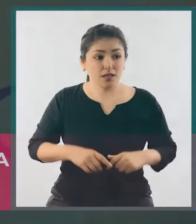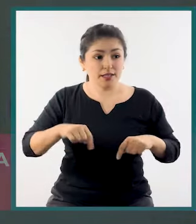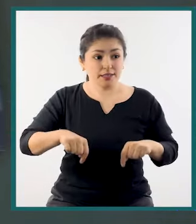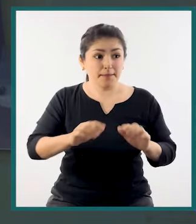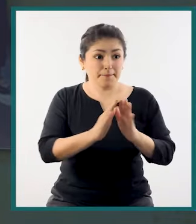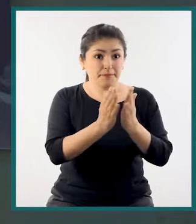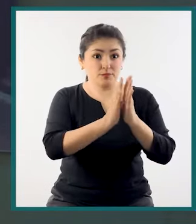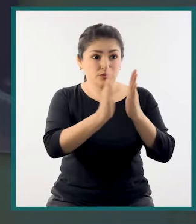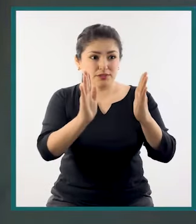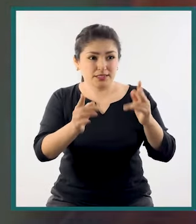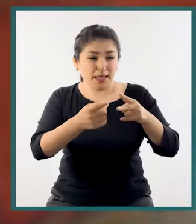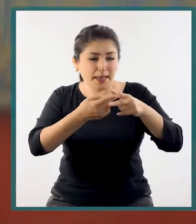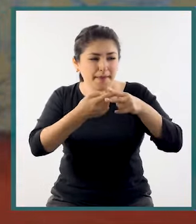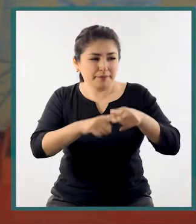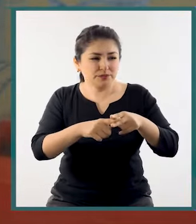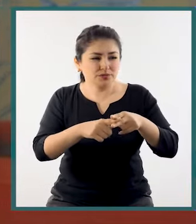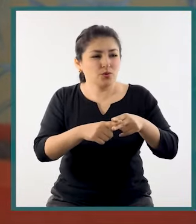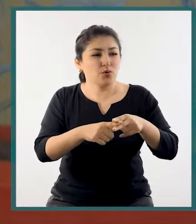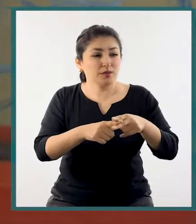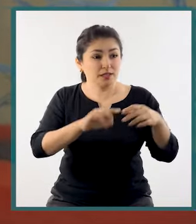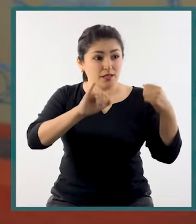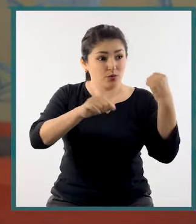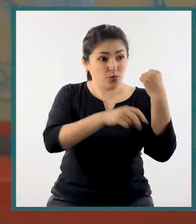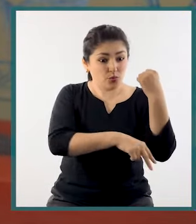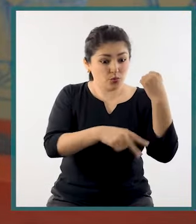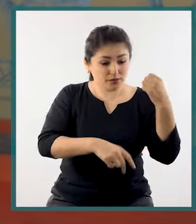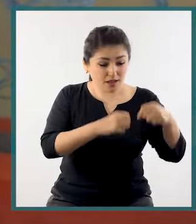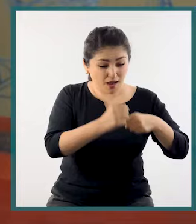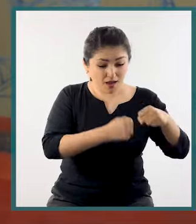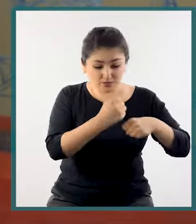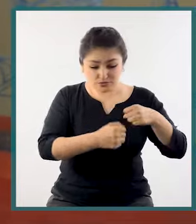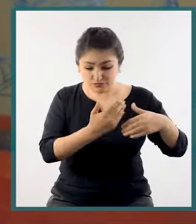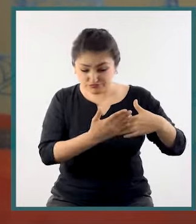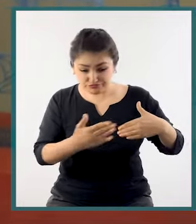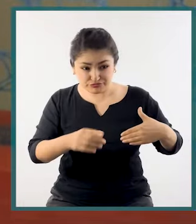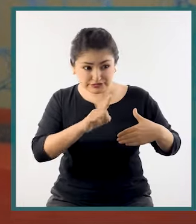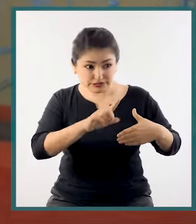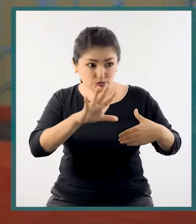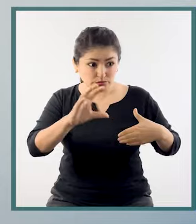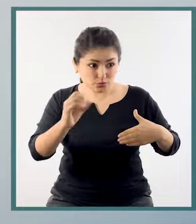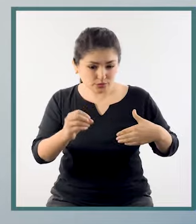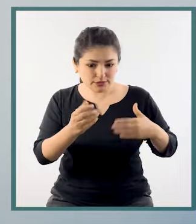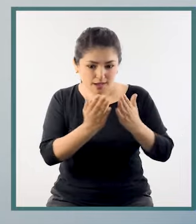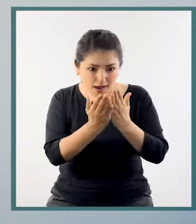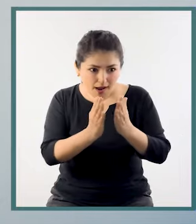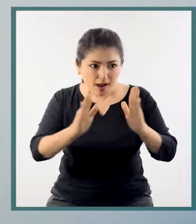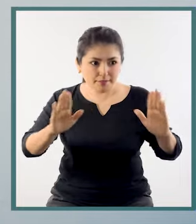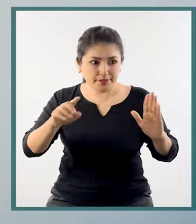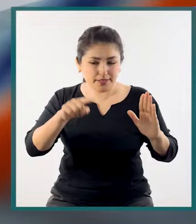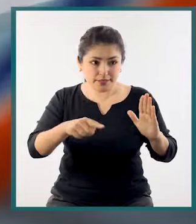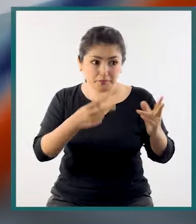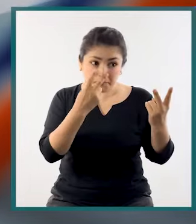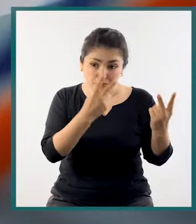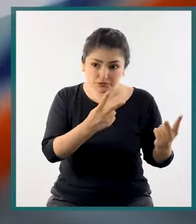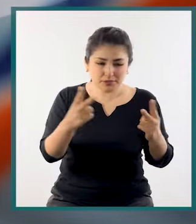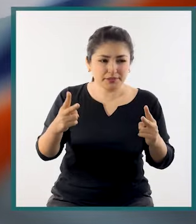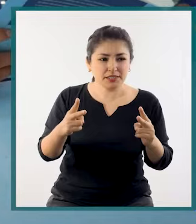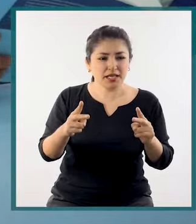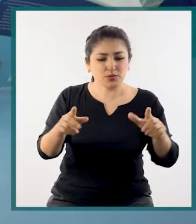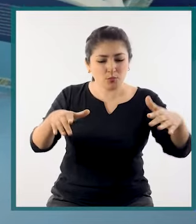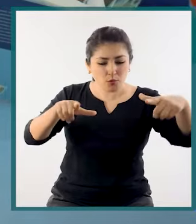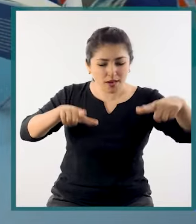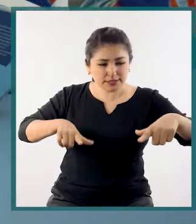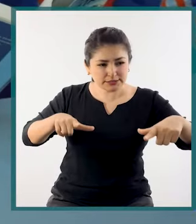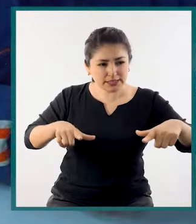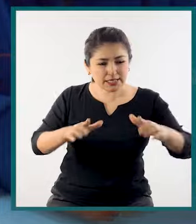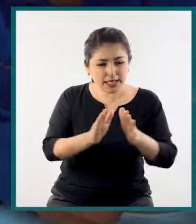Esta biblioteca se inauguró en el sesquicentenario, en los 150 años de la Batalla de Junín. Podemos pasar quizá a ver la sala de lectura que